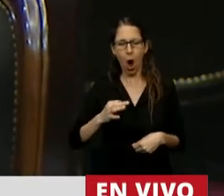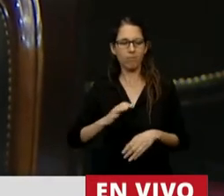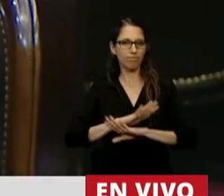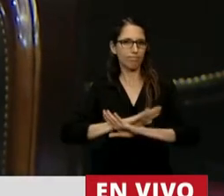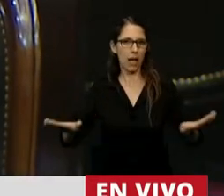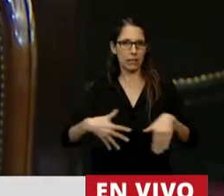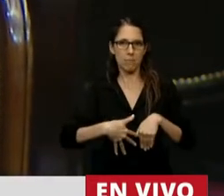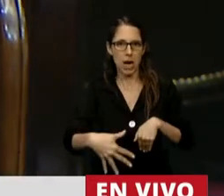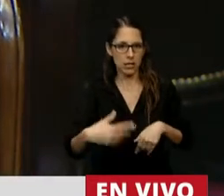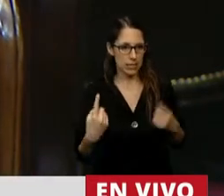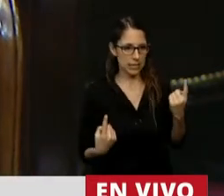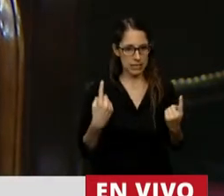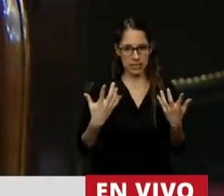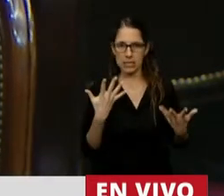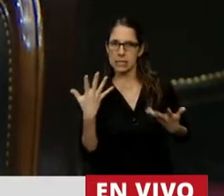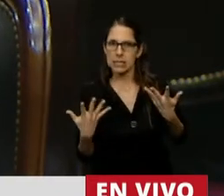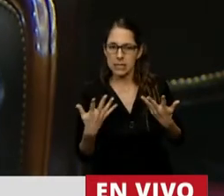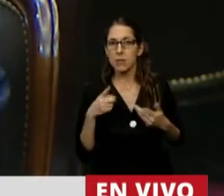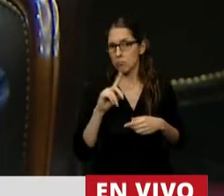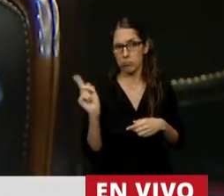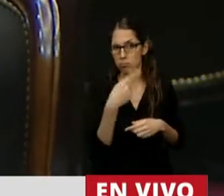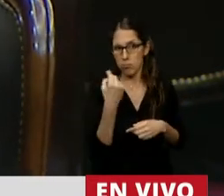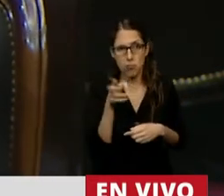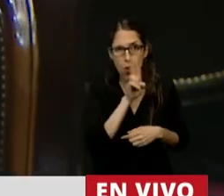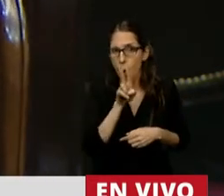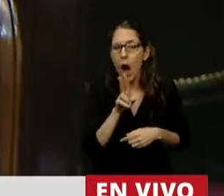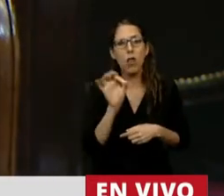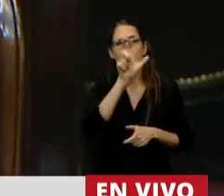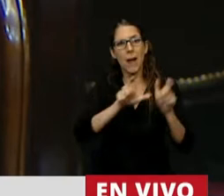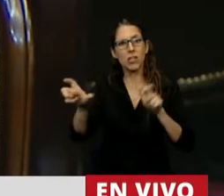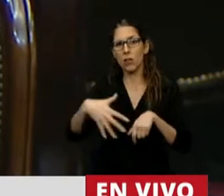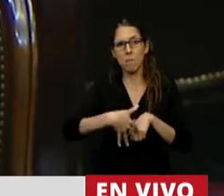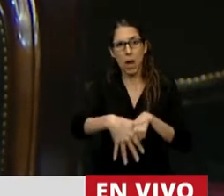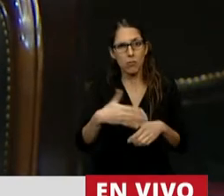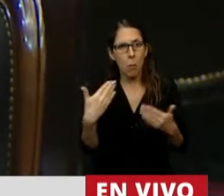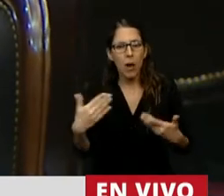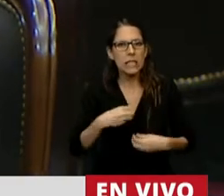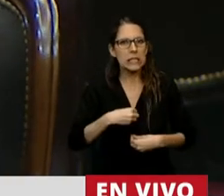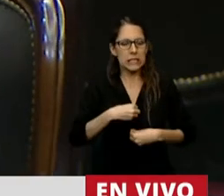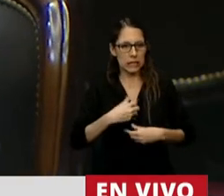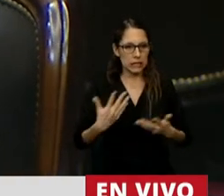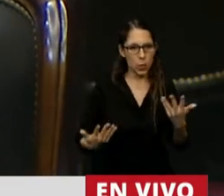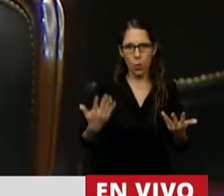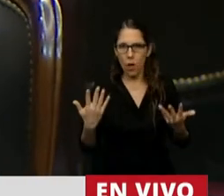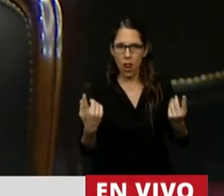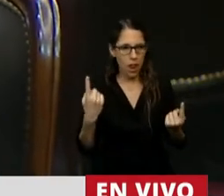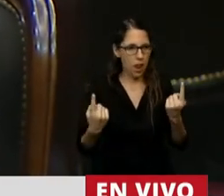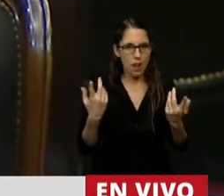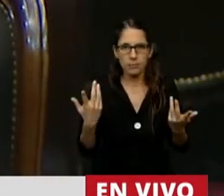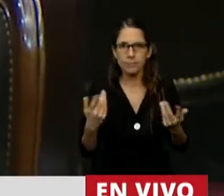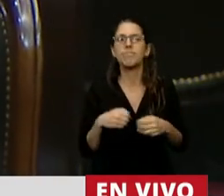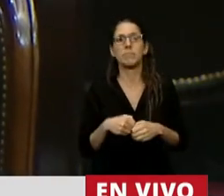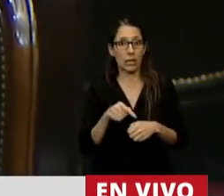Un conflicto ético que sienten todas las mujeres y los cuerpos gestantes y que implica, por supuesto,